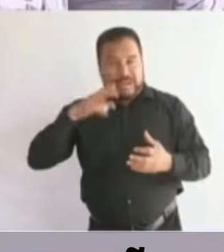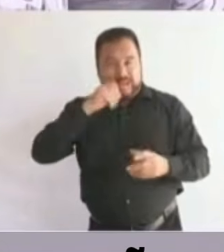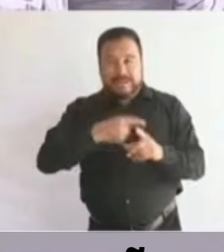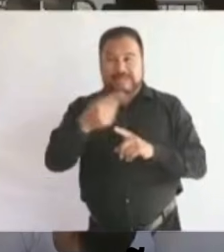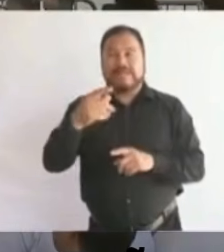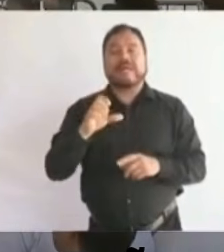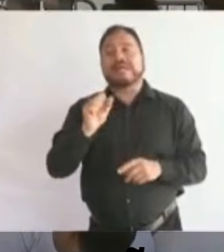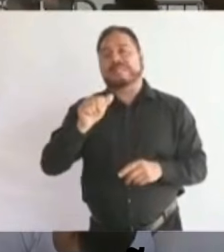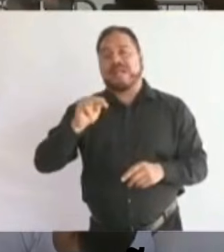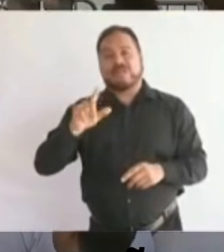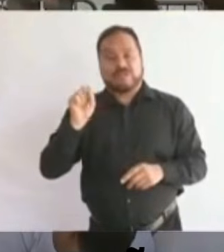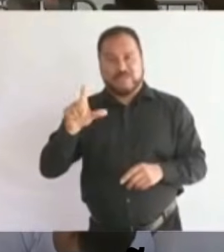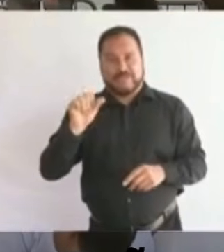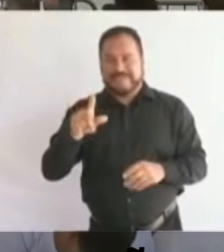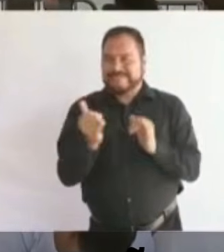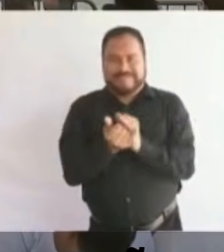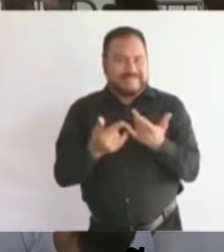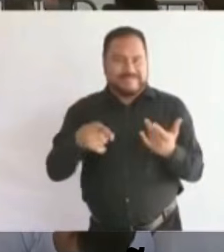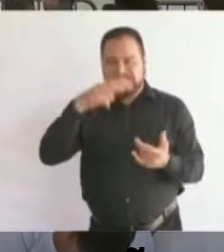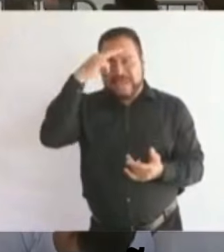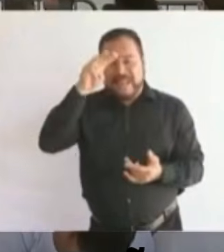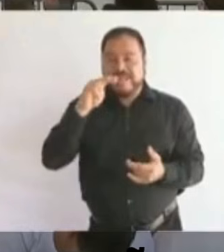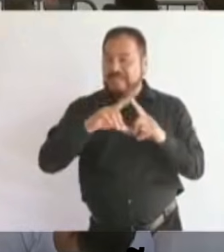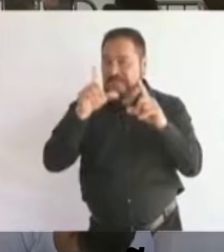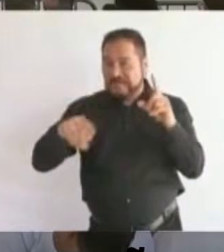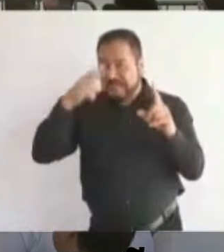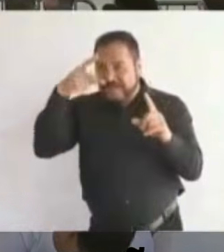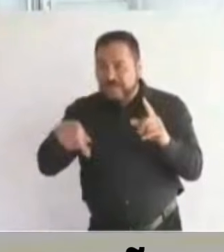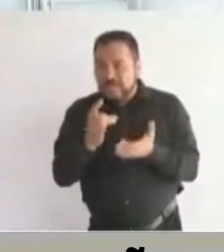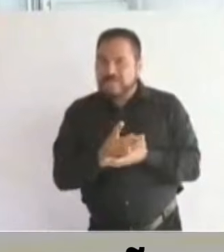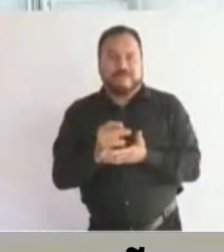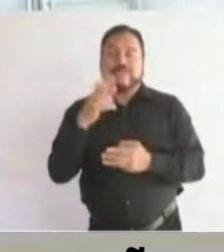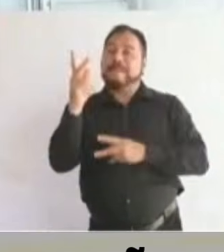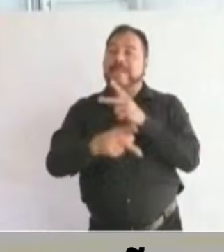y Mexicali. No solamente de México, sino de todo el planeta.